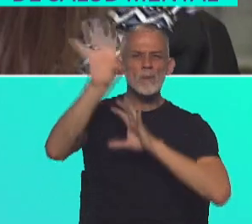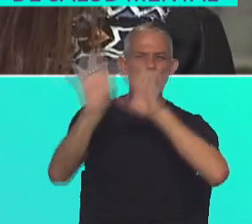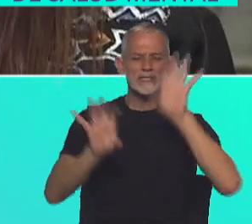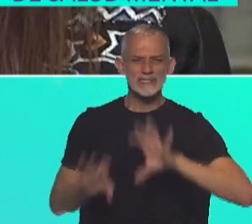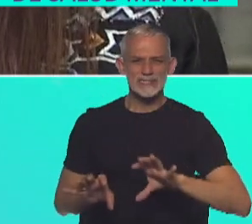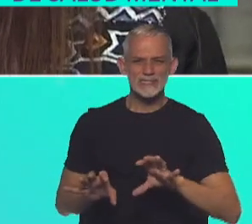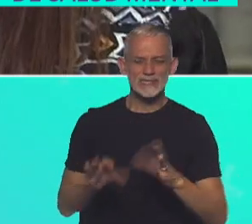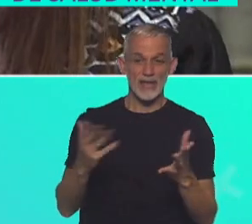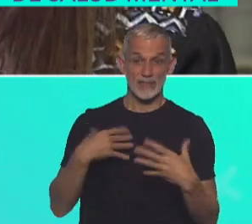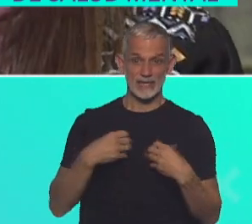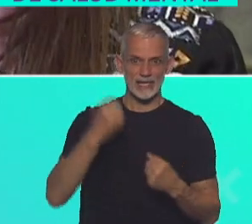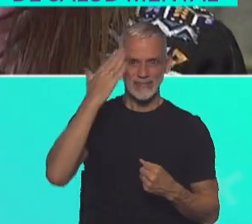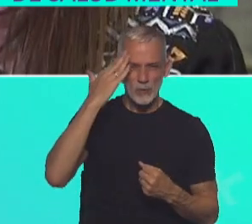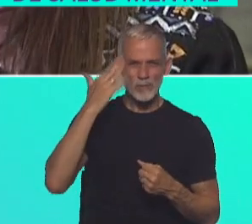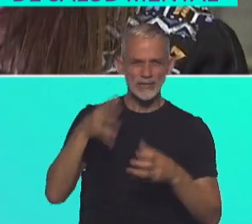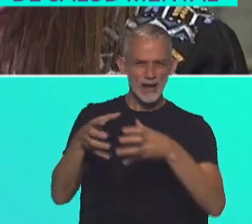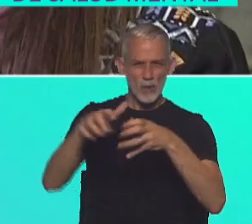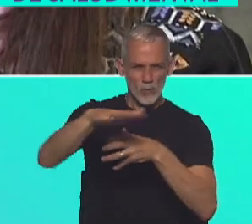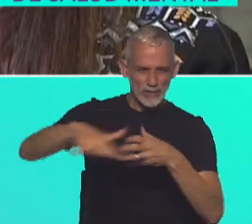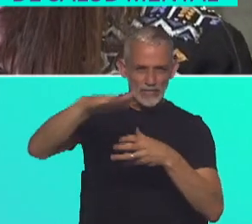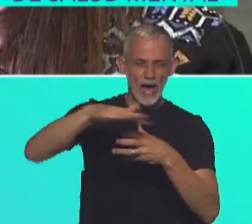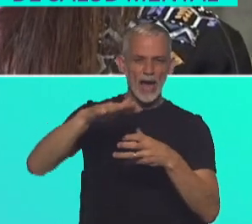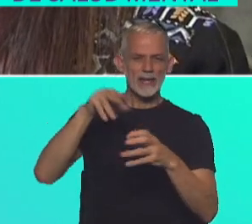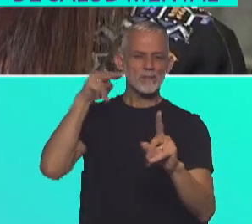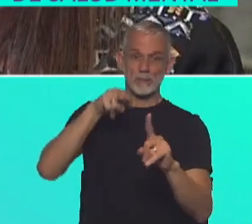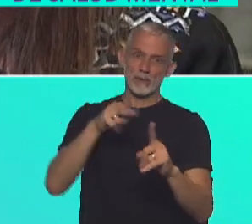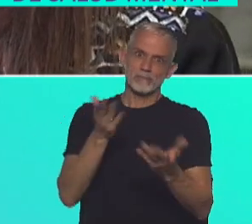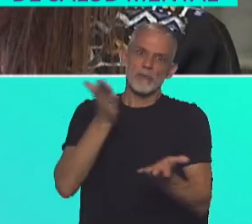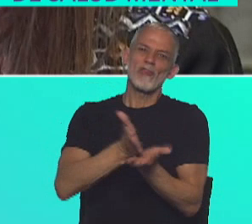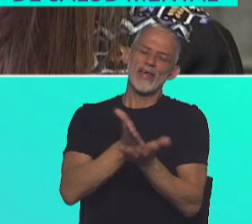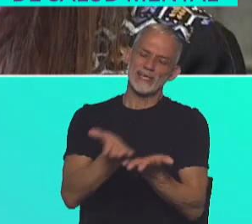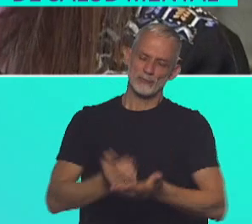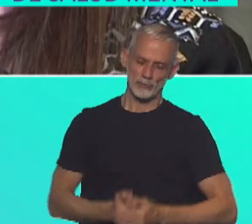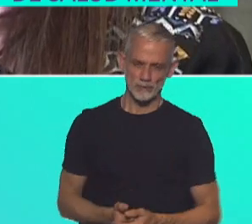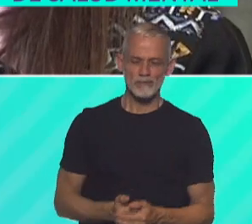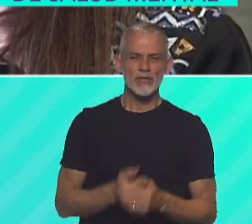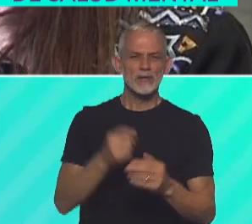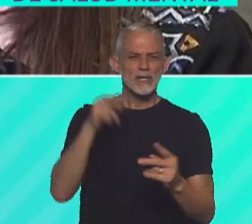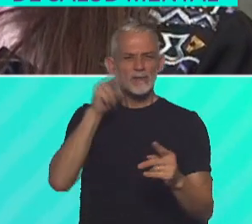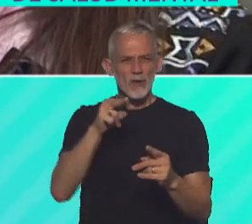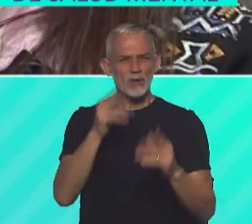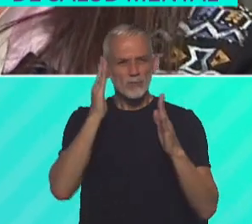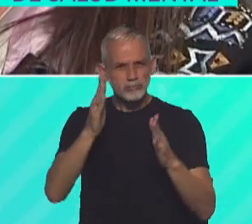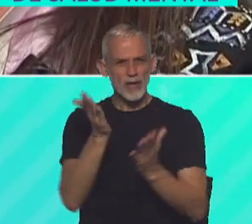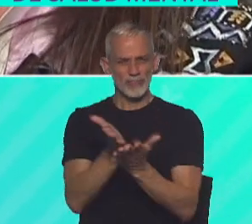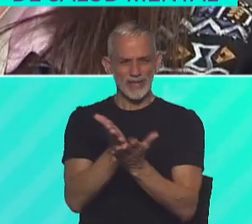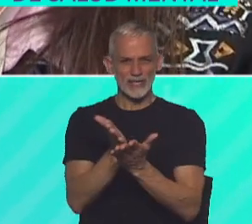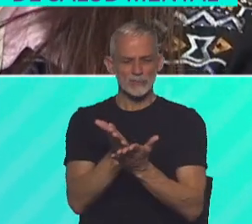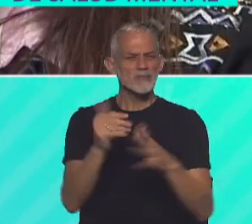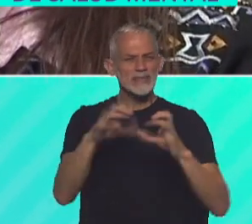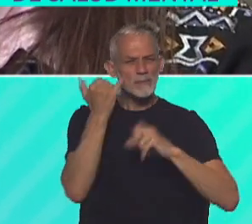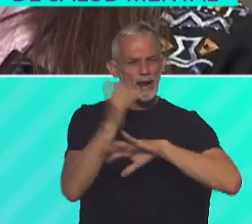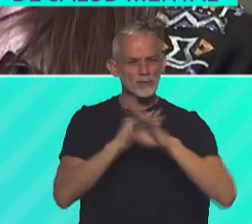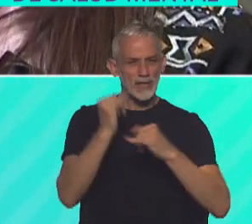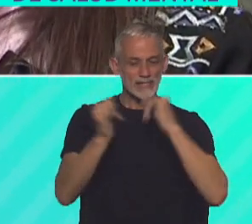provincias, desde la salud mental comunitaria, desde una perspectiva de derechos. Cuando hablamos de una perspectiva de derechos, siempre hablábamos, lo decíamos desde muy temprano,